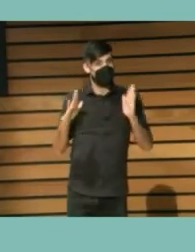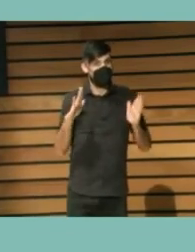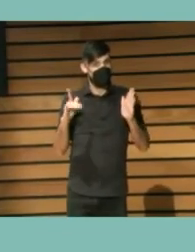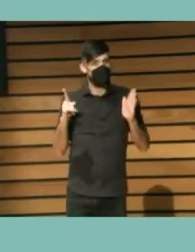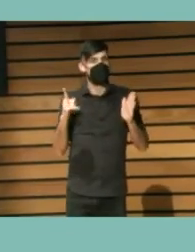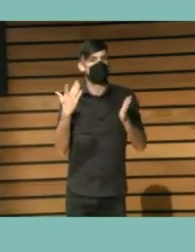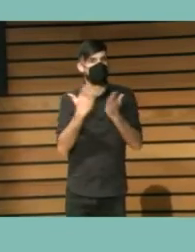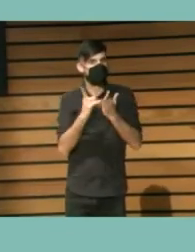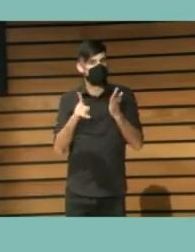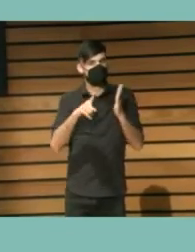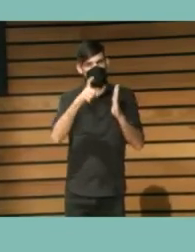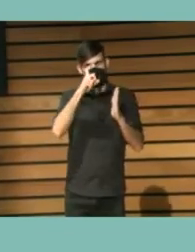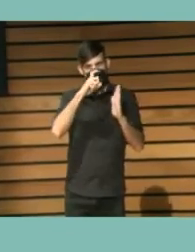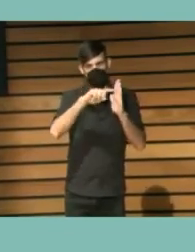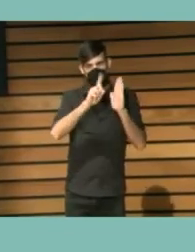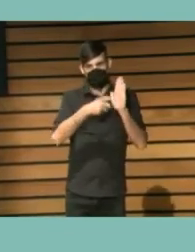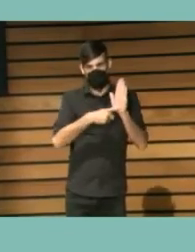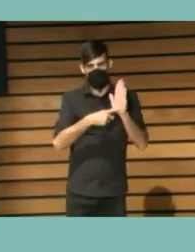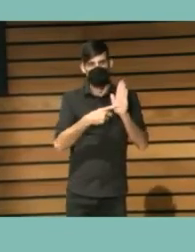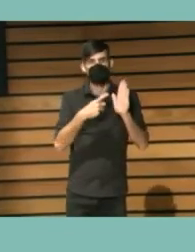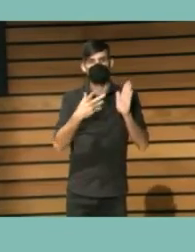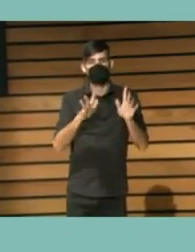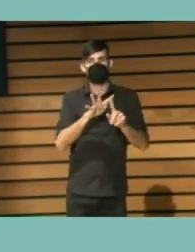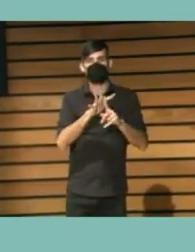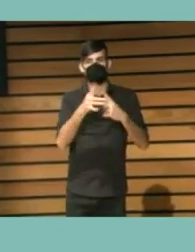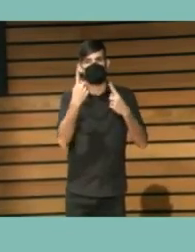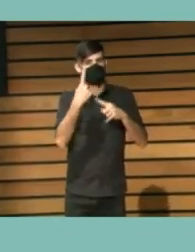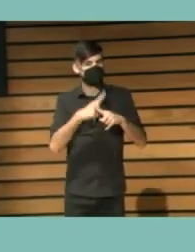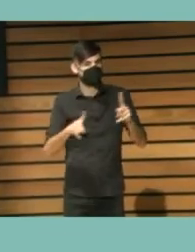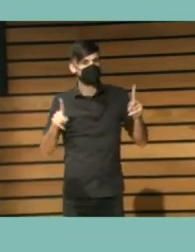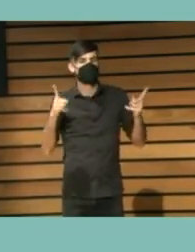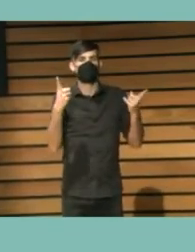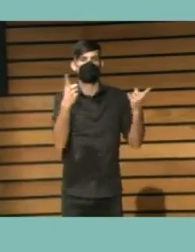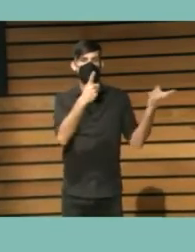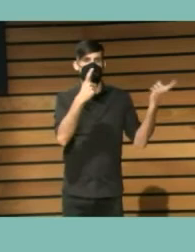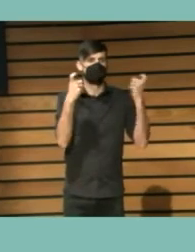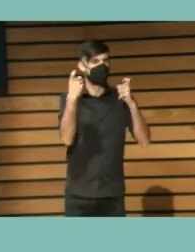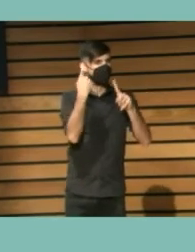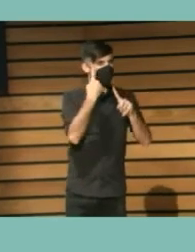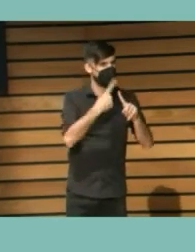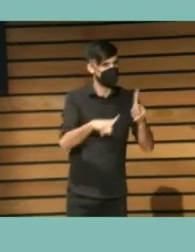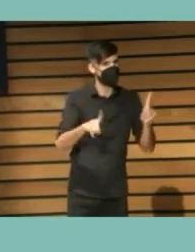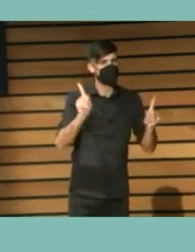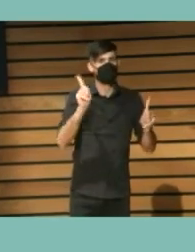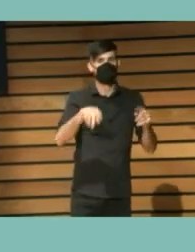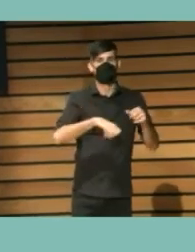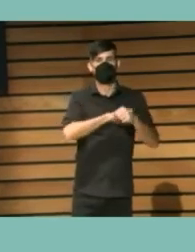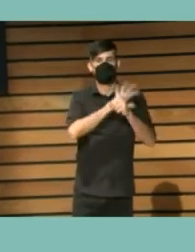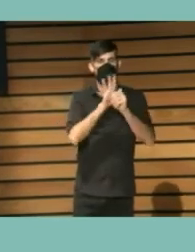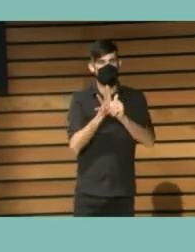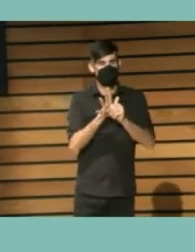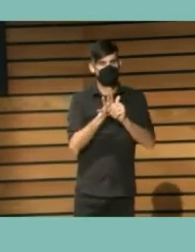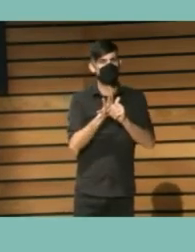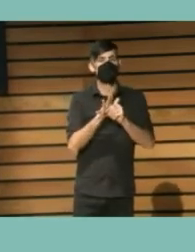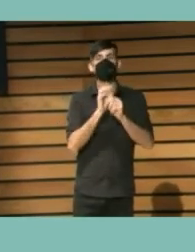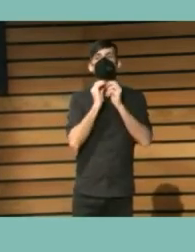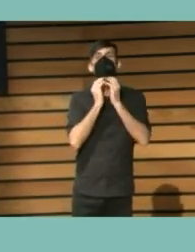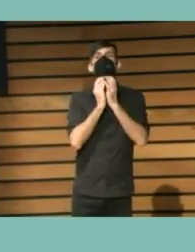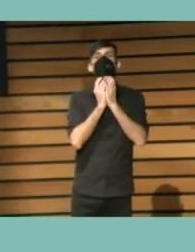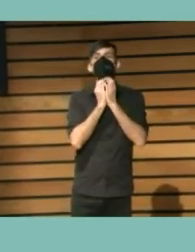llega un momento que el contexto es otro, las necesidades son otras, la pandemia nos ha demostrado